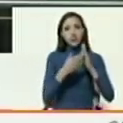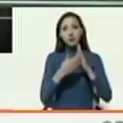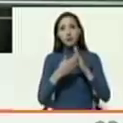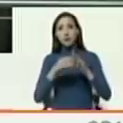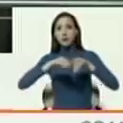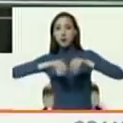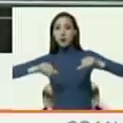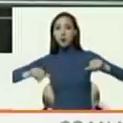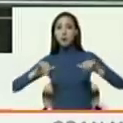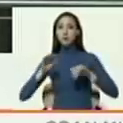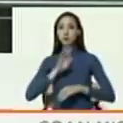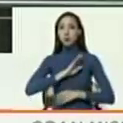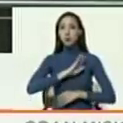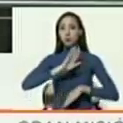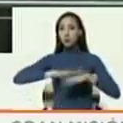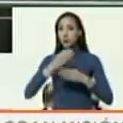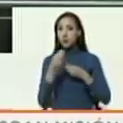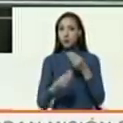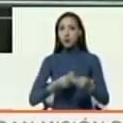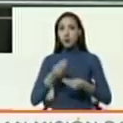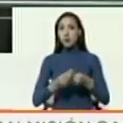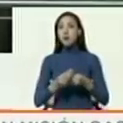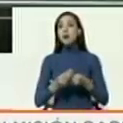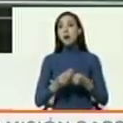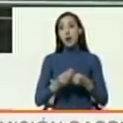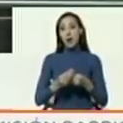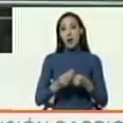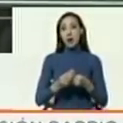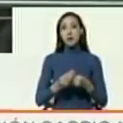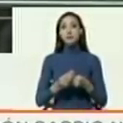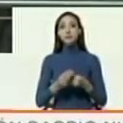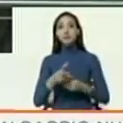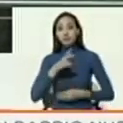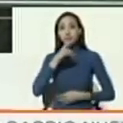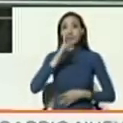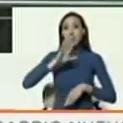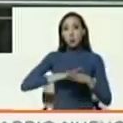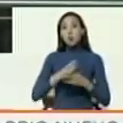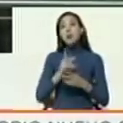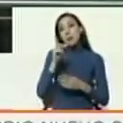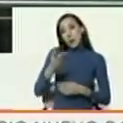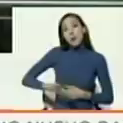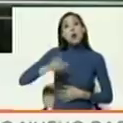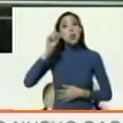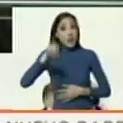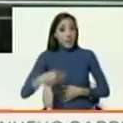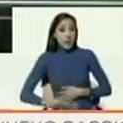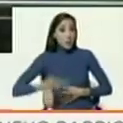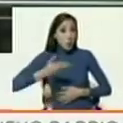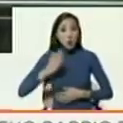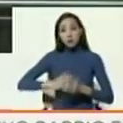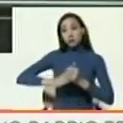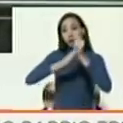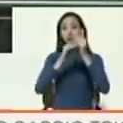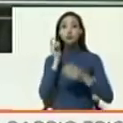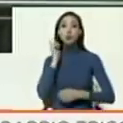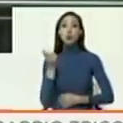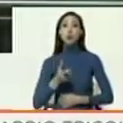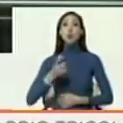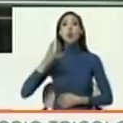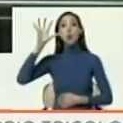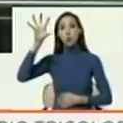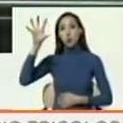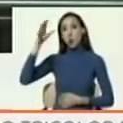es por su duración e intensidad, pero también es emblemático por la heroicidad y creatividad que el pueblo cubano y su revolución